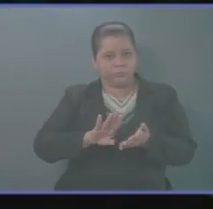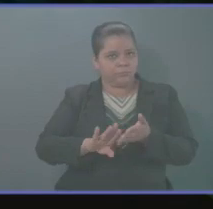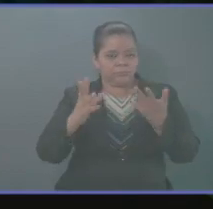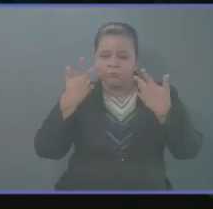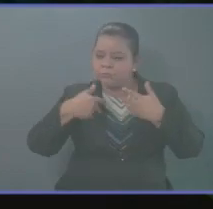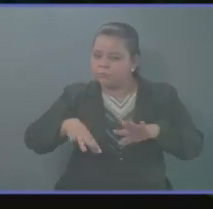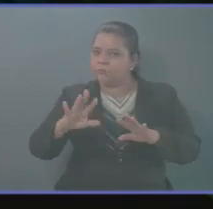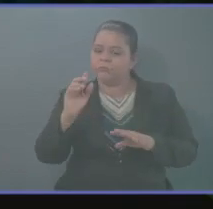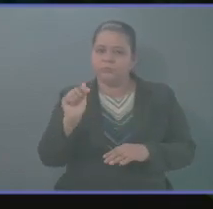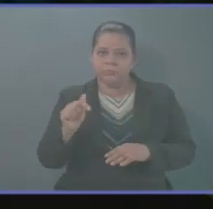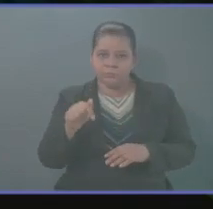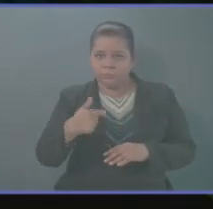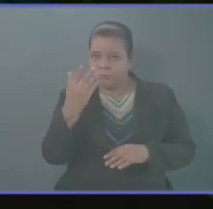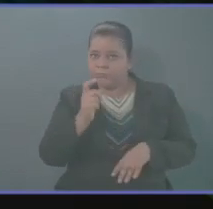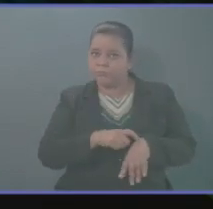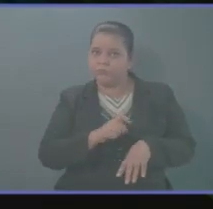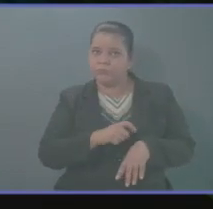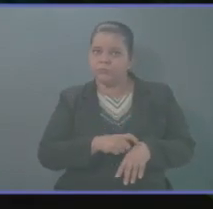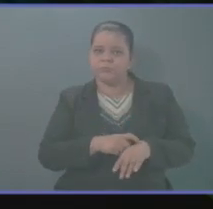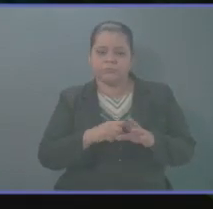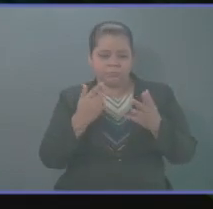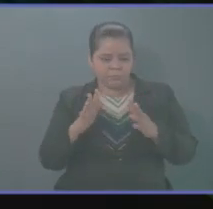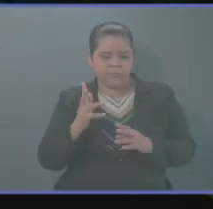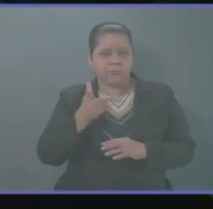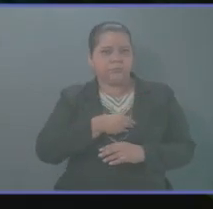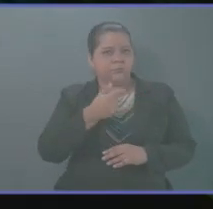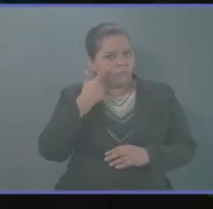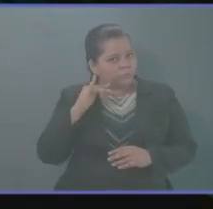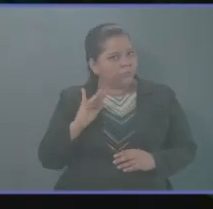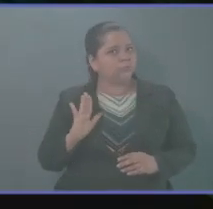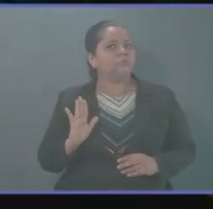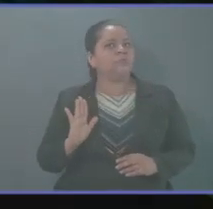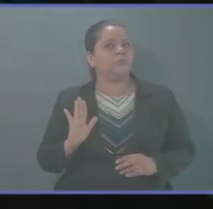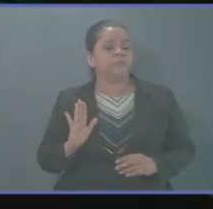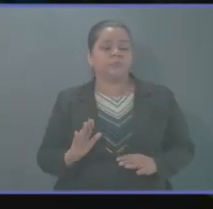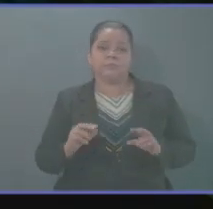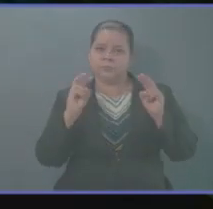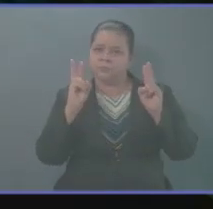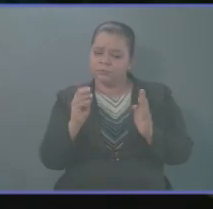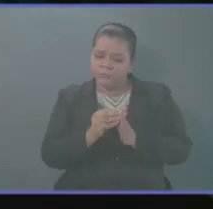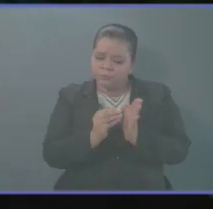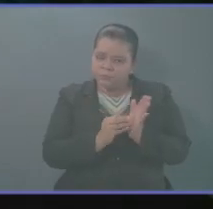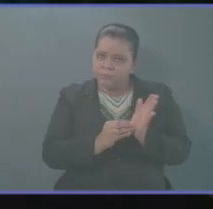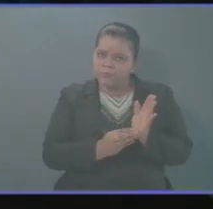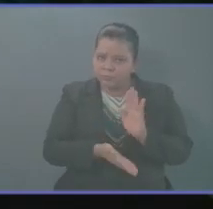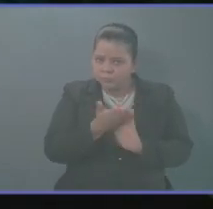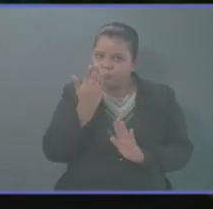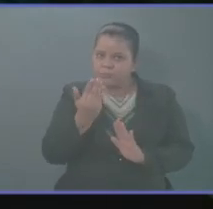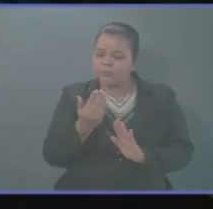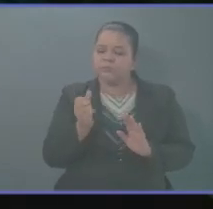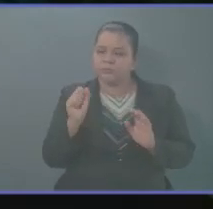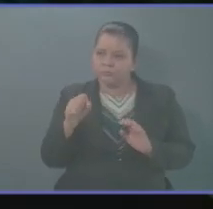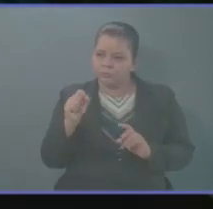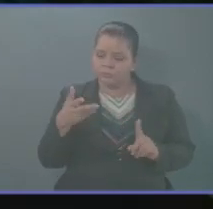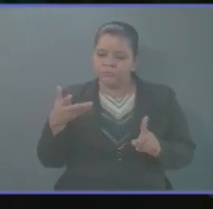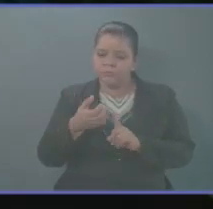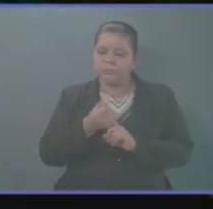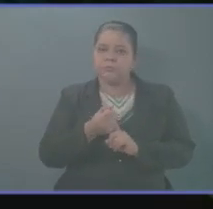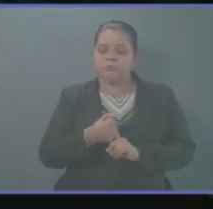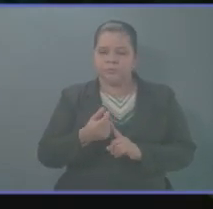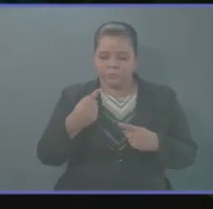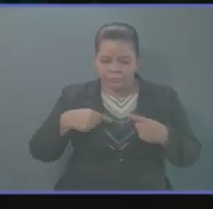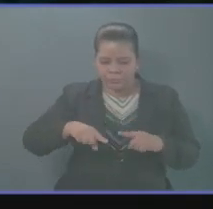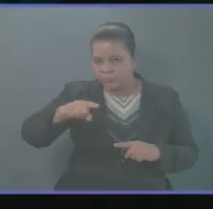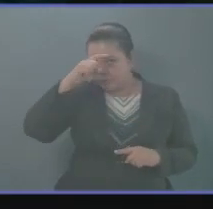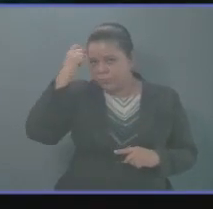darse sobre esos días, eso hay que corroborarlo. O sea, el tema de fondo era ese, de que laboren los que